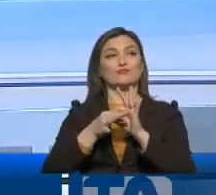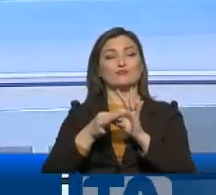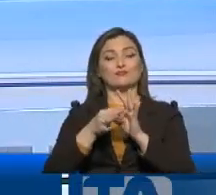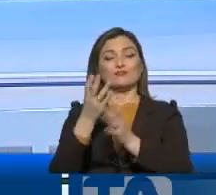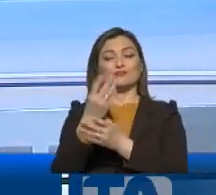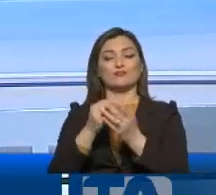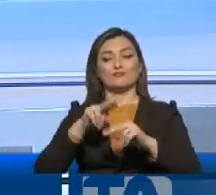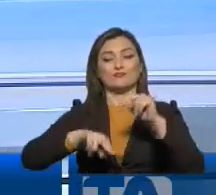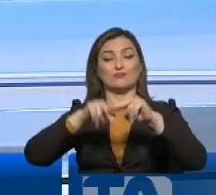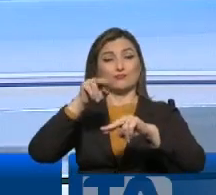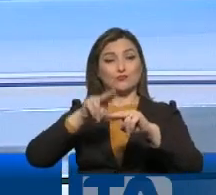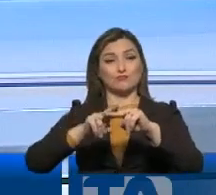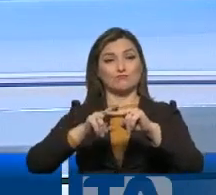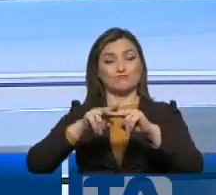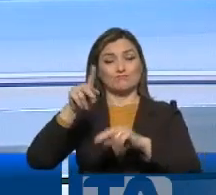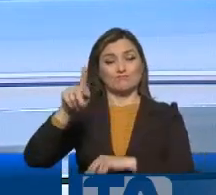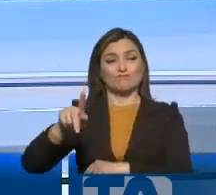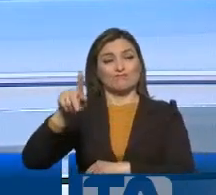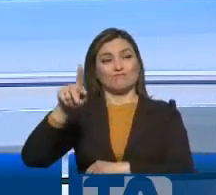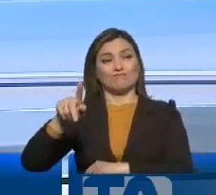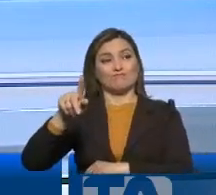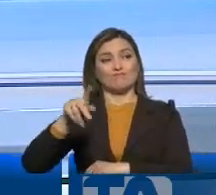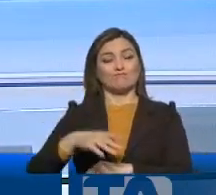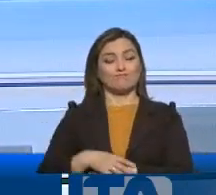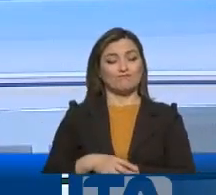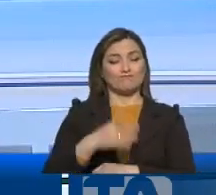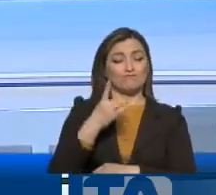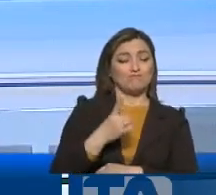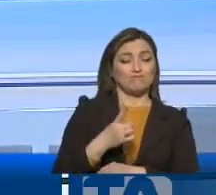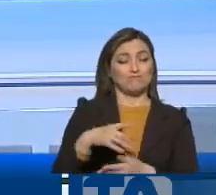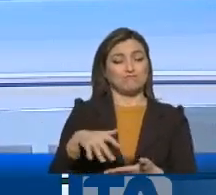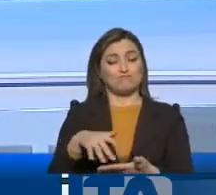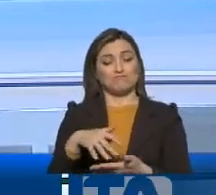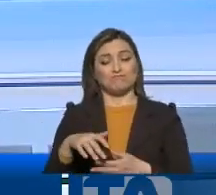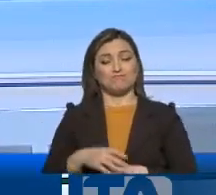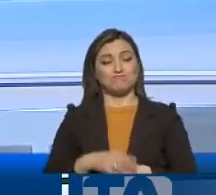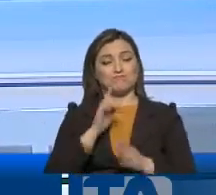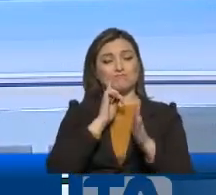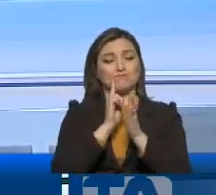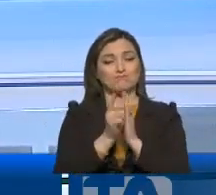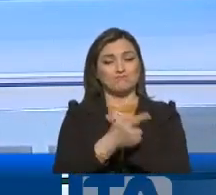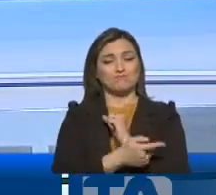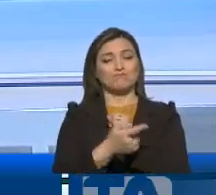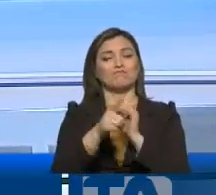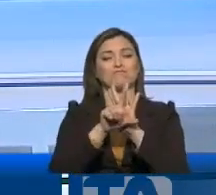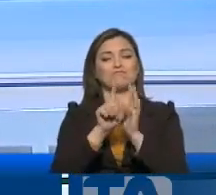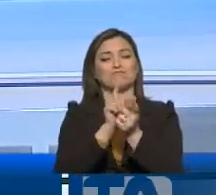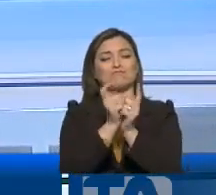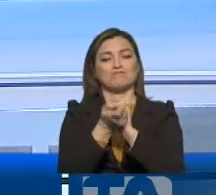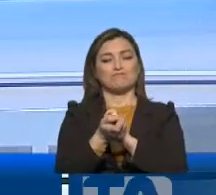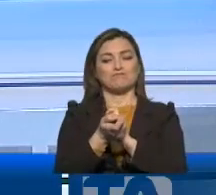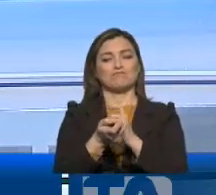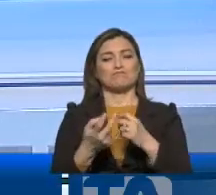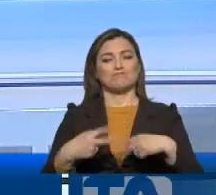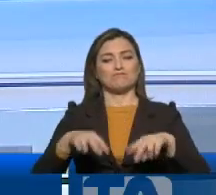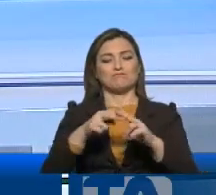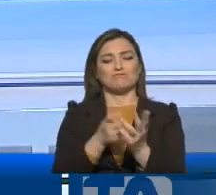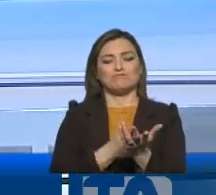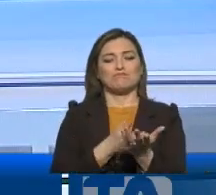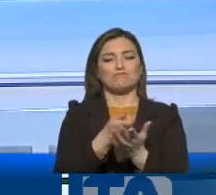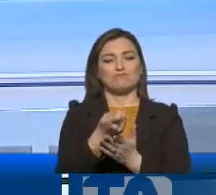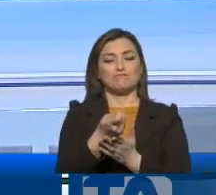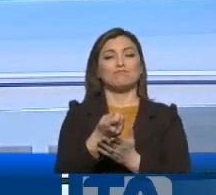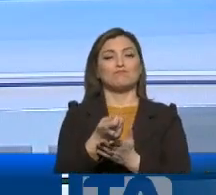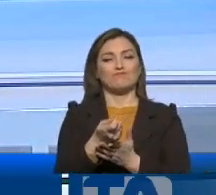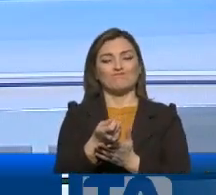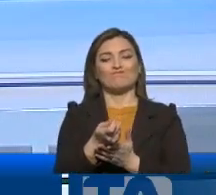fallida construcción del hospital de pedernales además la institución denuncia que el tipo penal fue cambiado y que el monto de reparación fijado fue